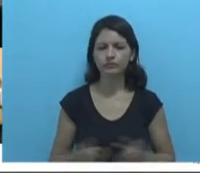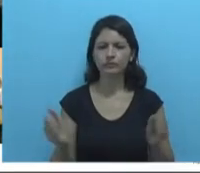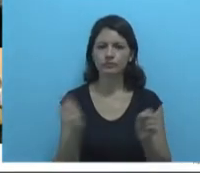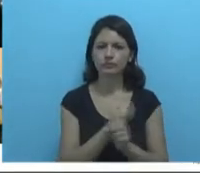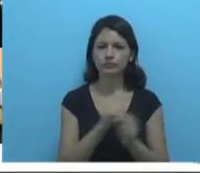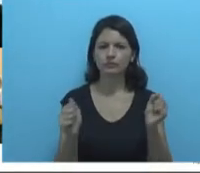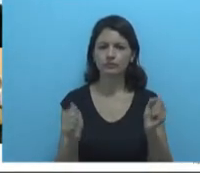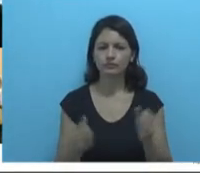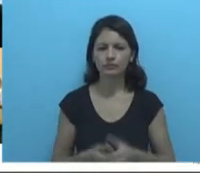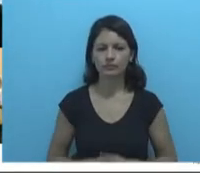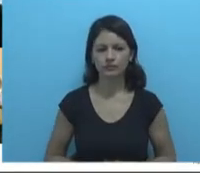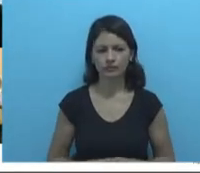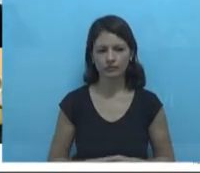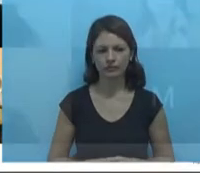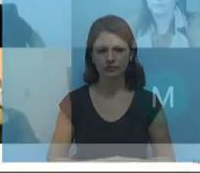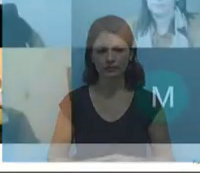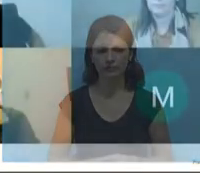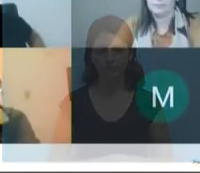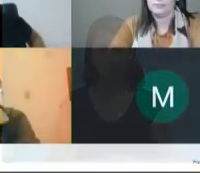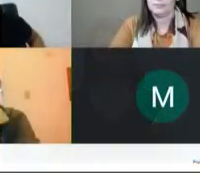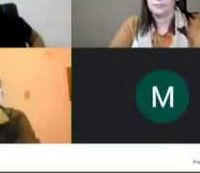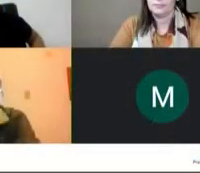aprobados.